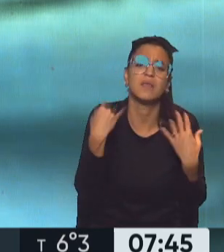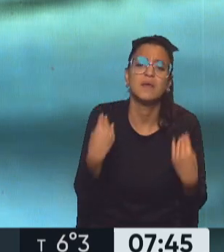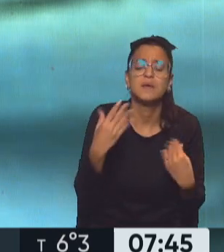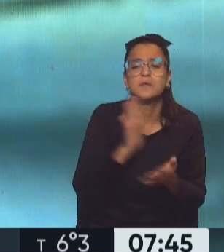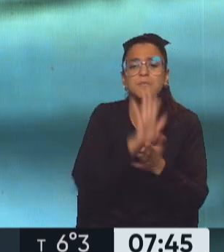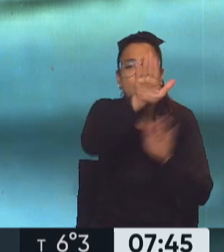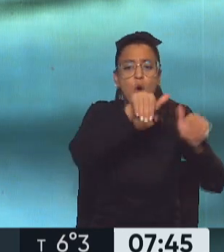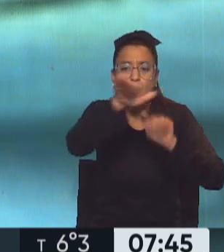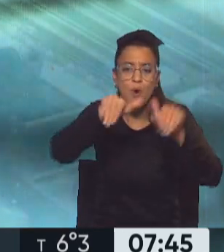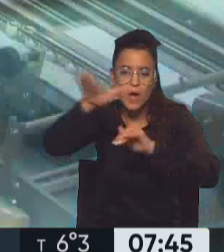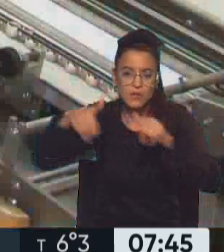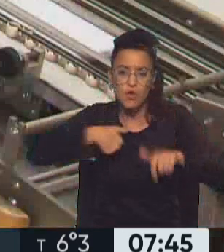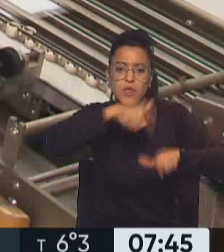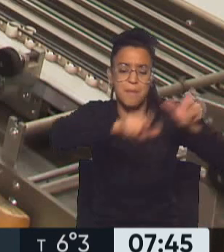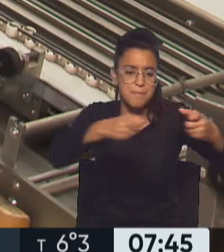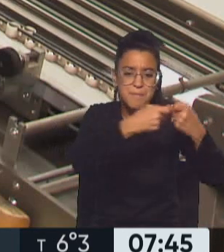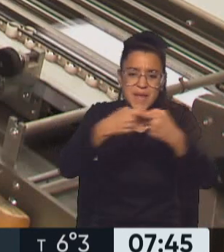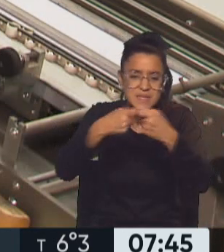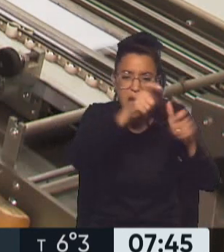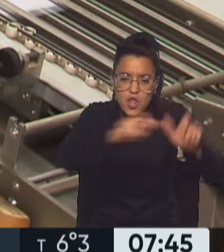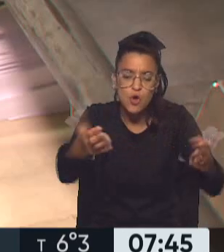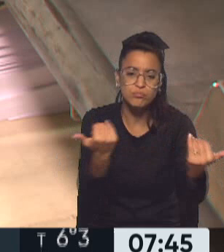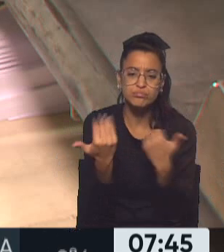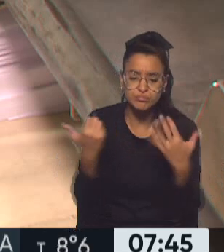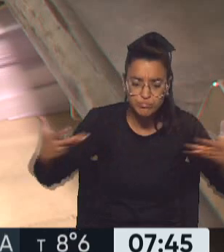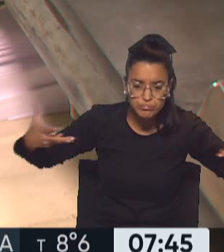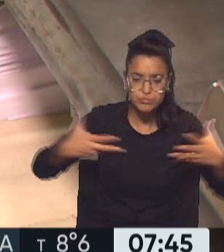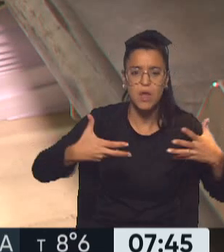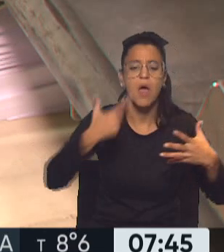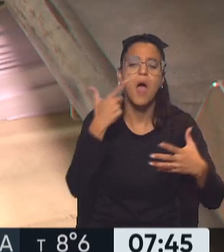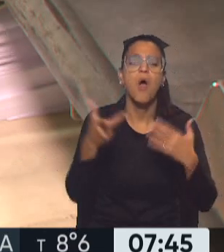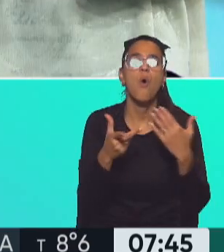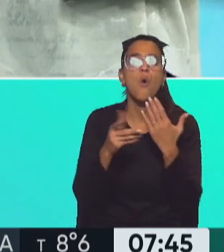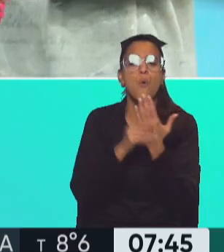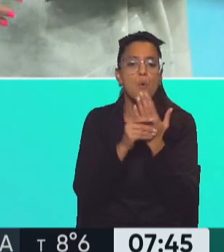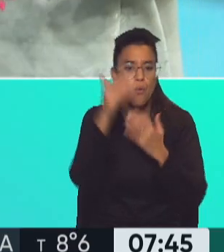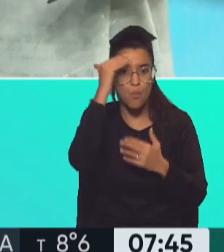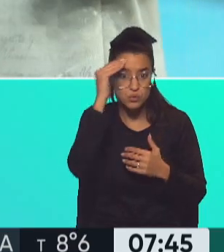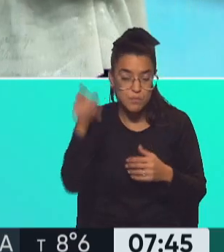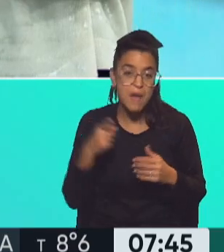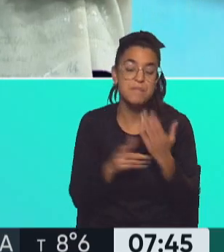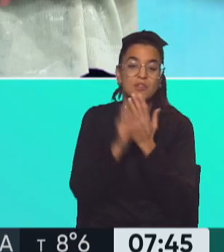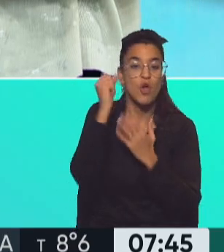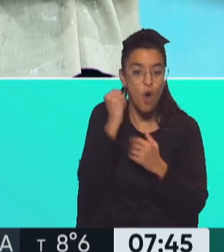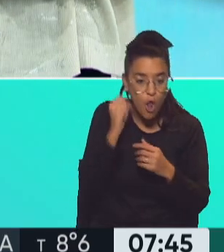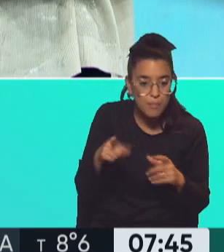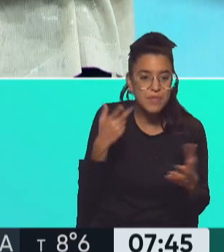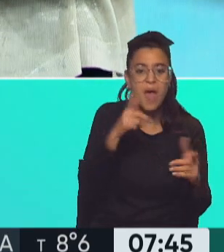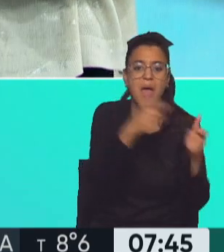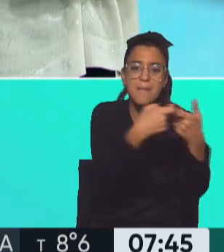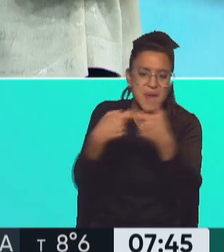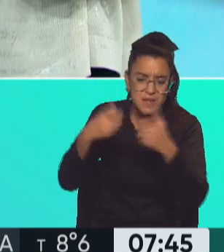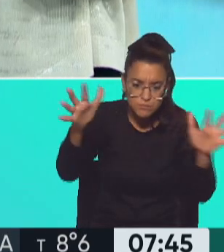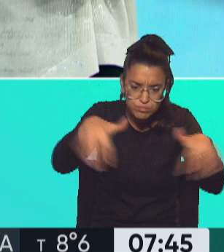la convocatoria a los empresarios y ahora se va a estar juntando entonces Martín Guzmán, ministro de Economía, con algunas importantes